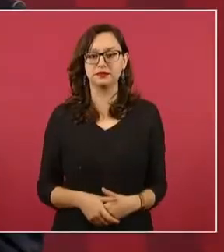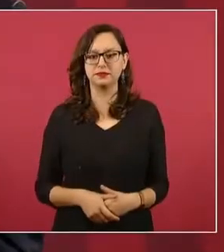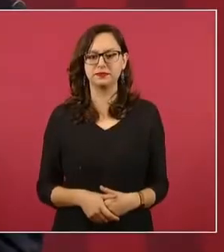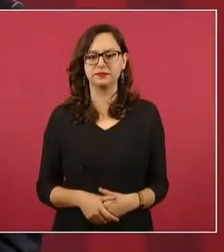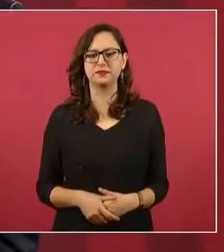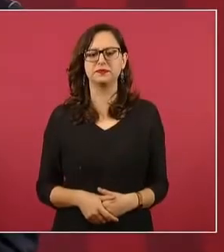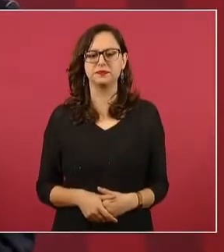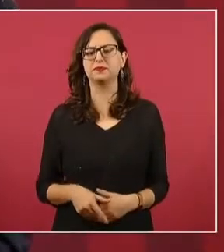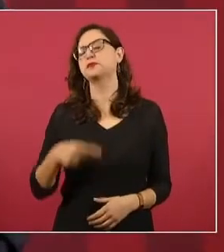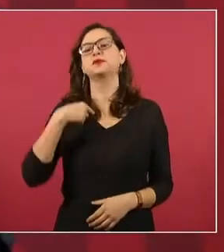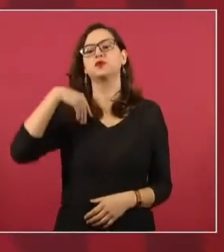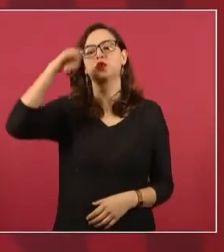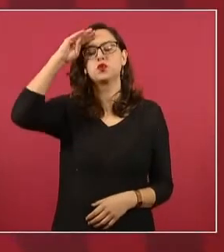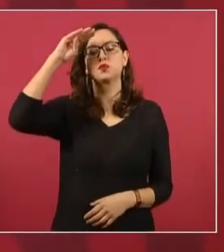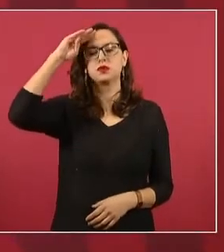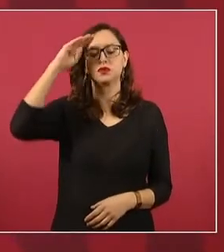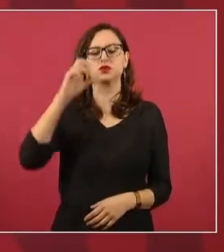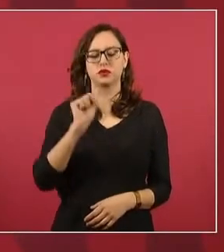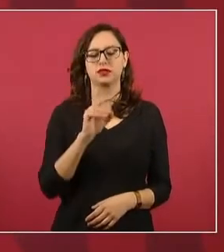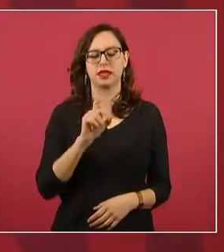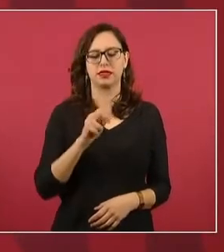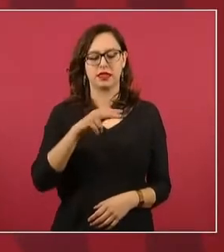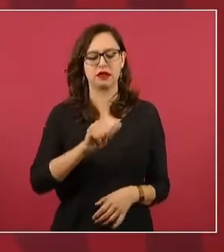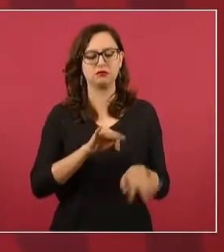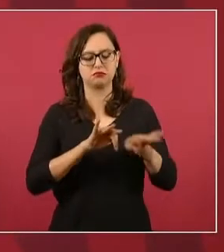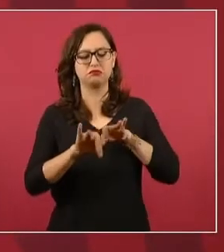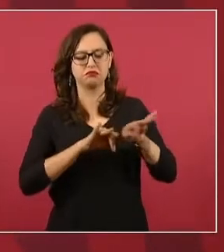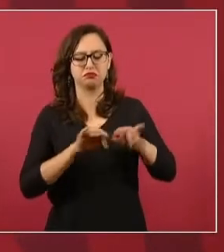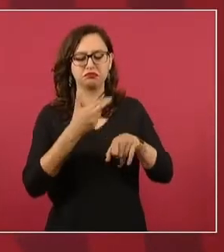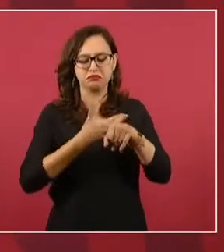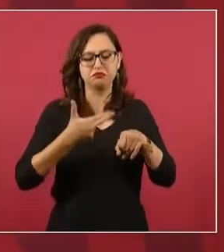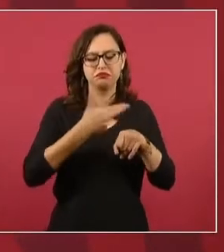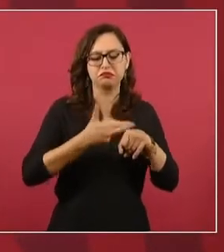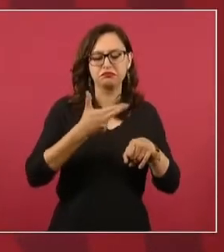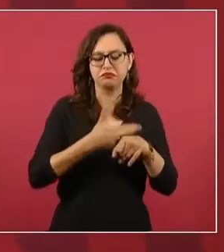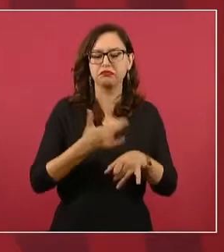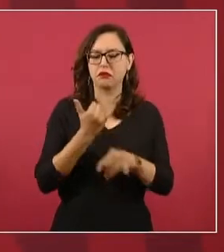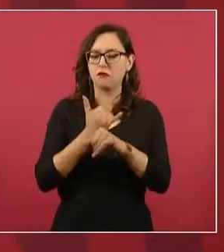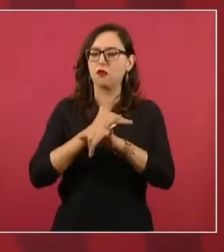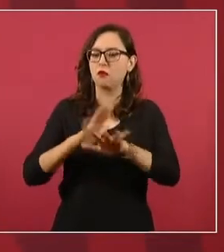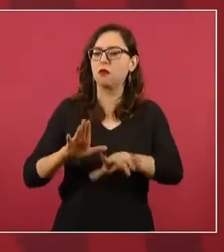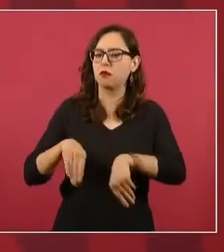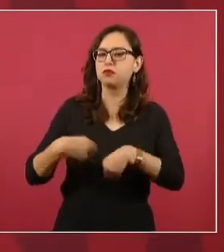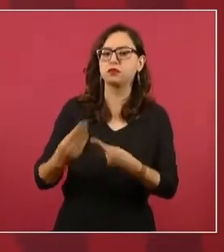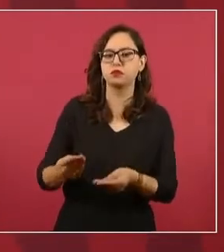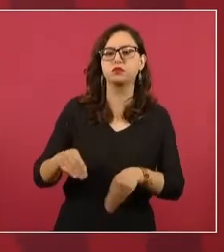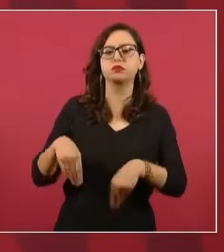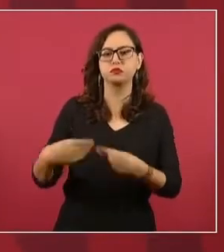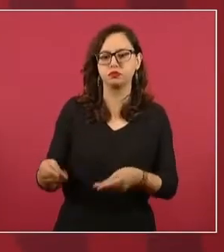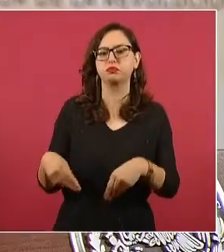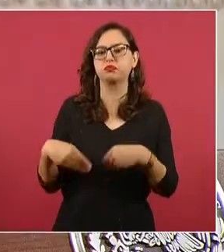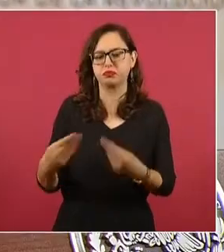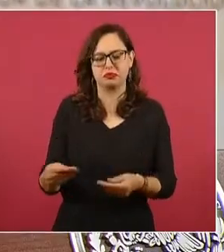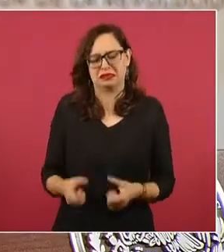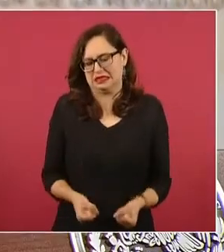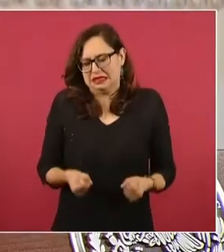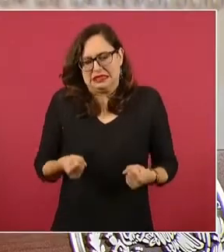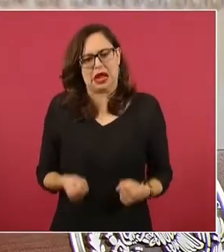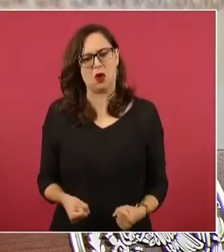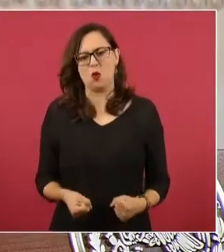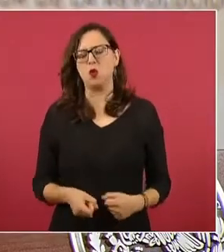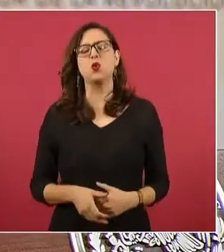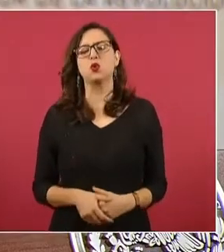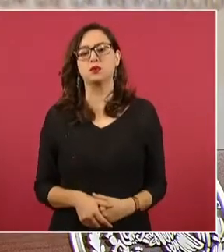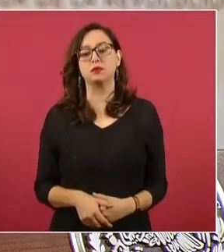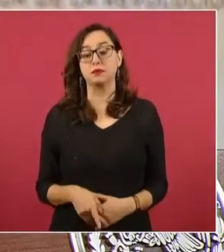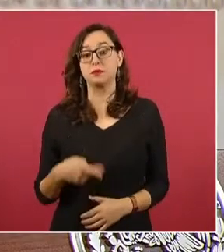pero si no es así, si no están contribuyendo en la